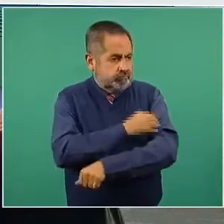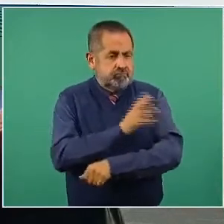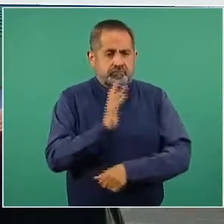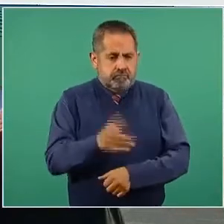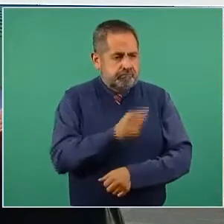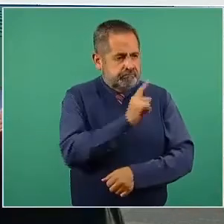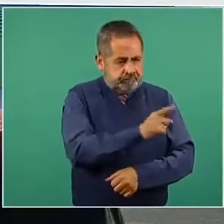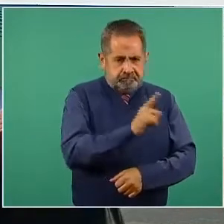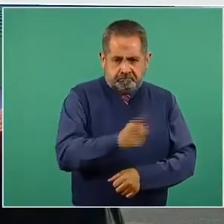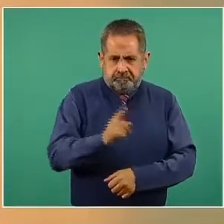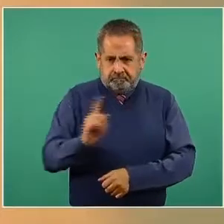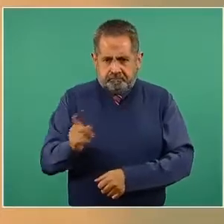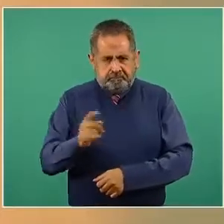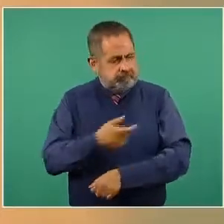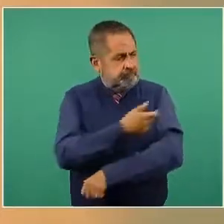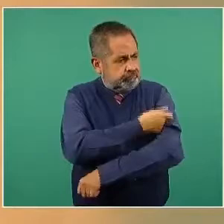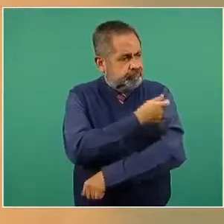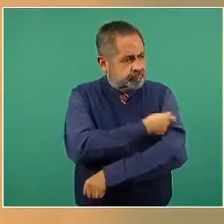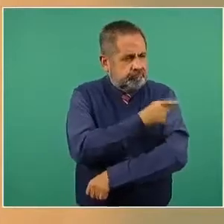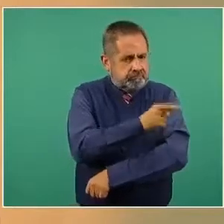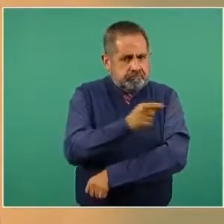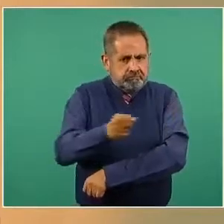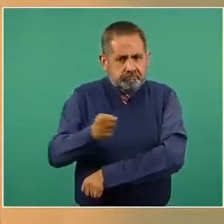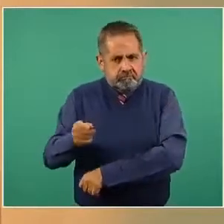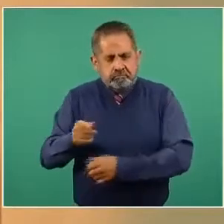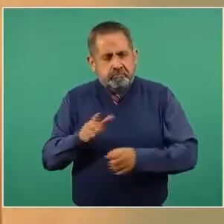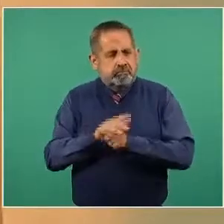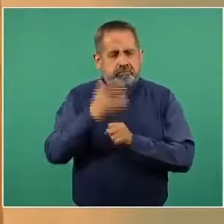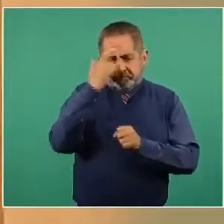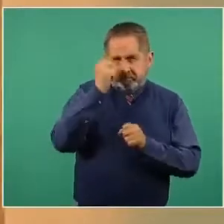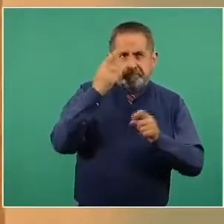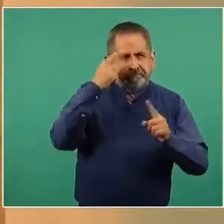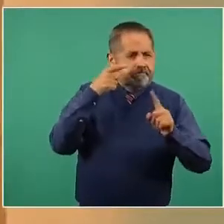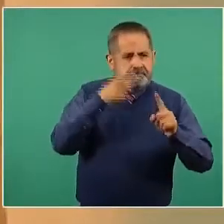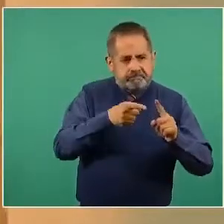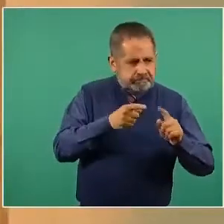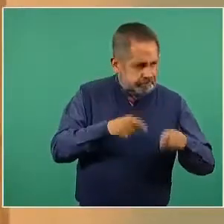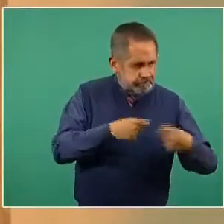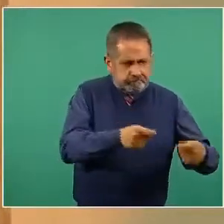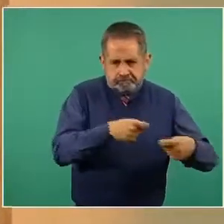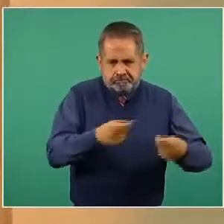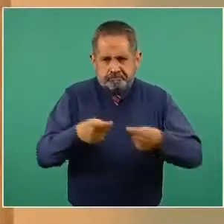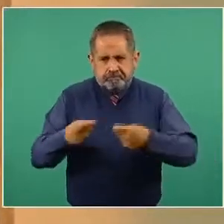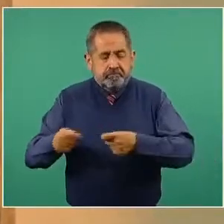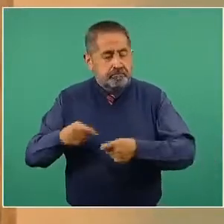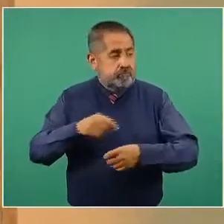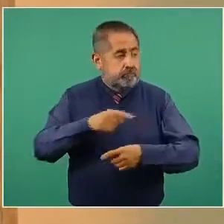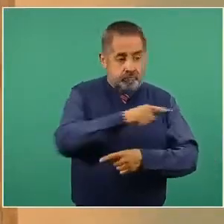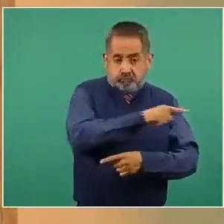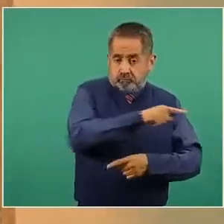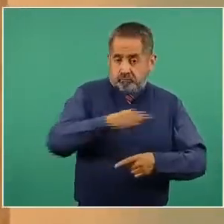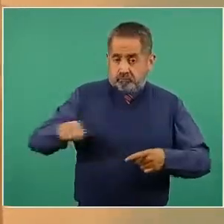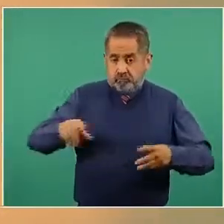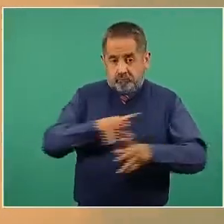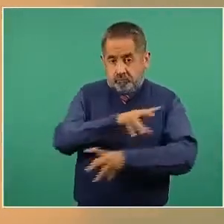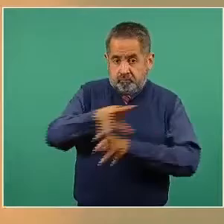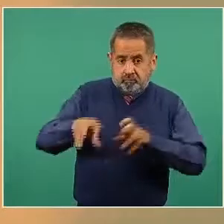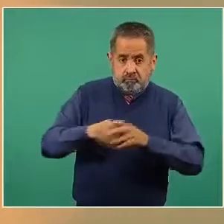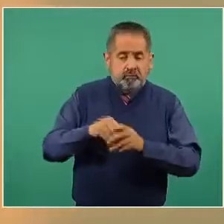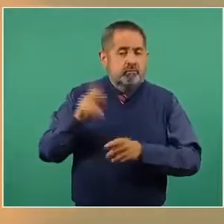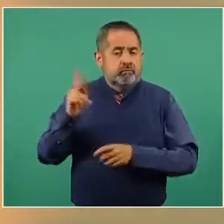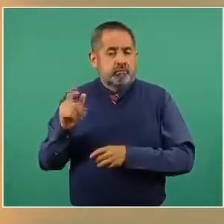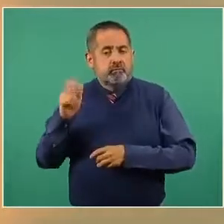de manera específica por distintas razones y con objetivos diferentes, pero que todos ellos componen la estrategia